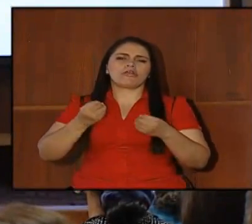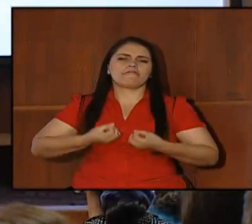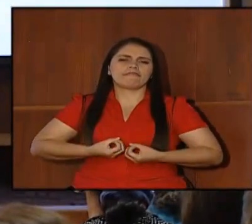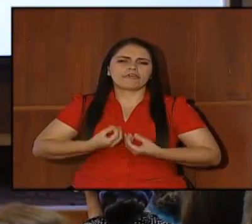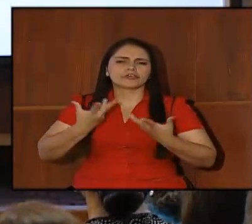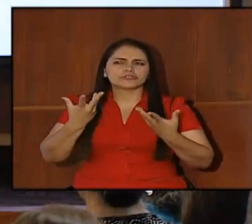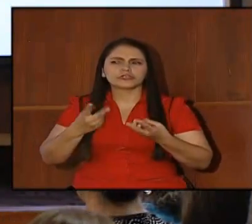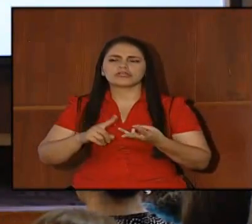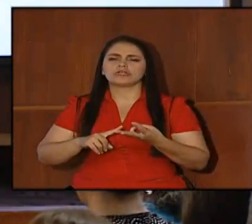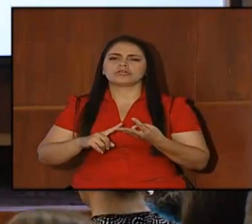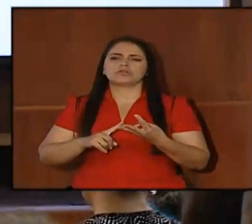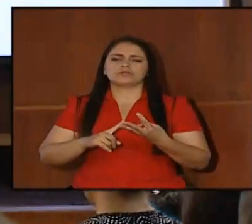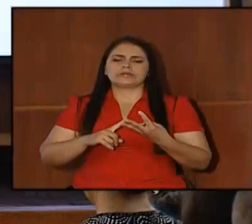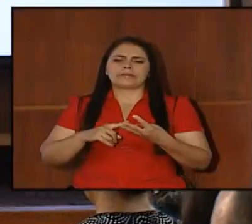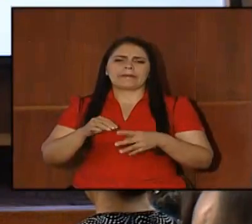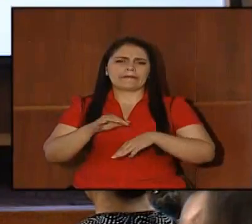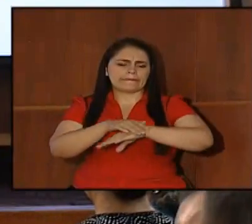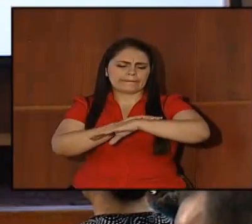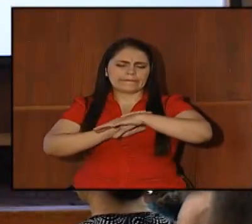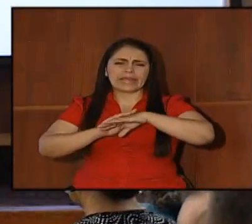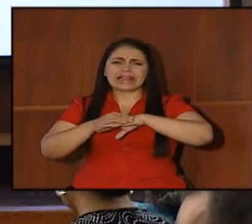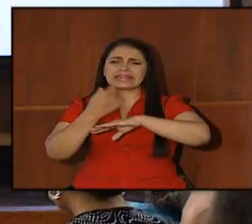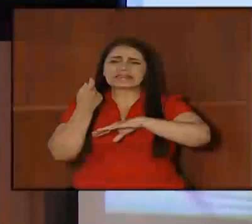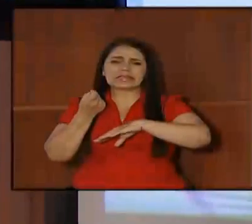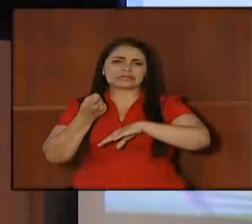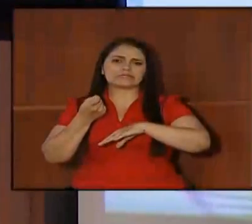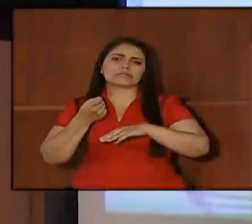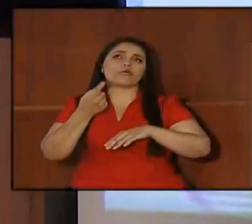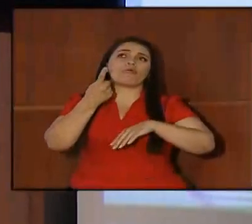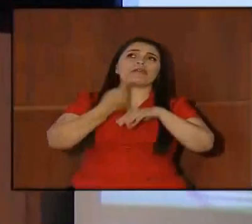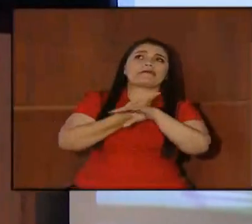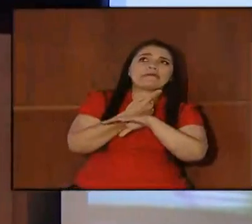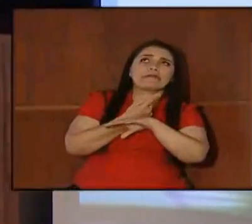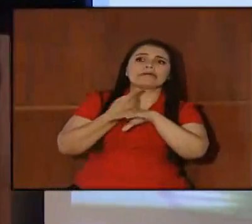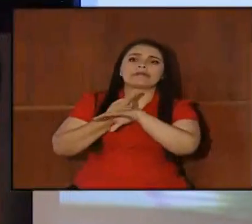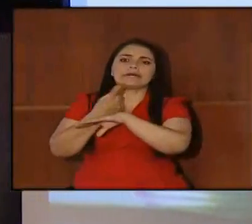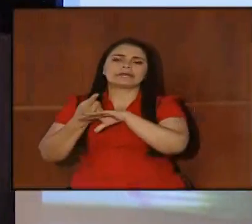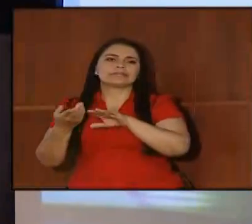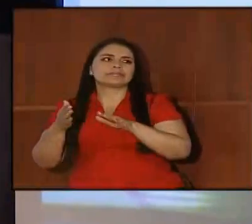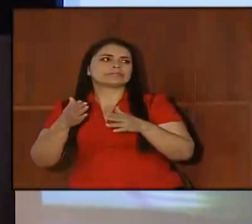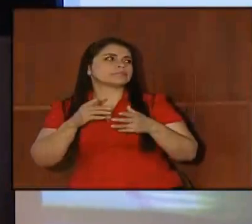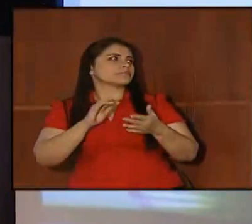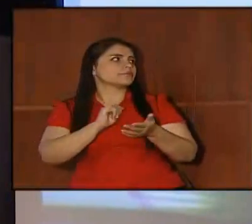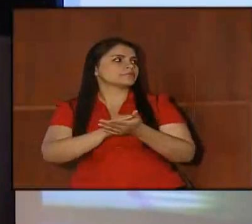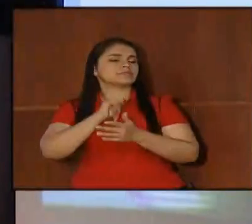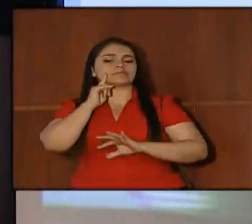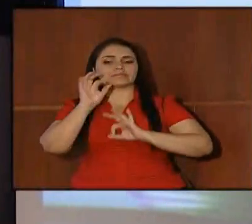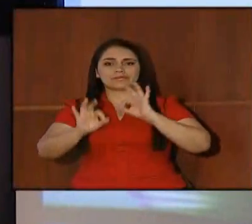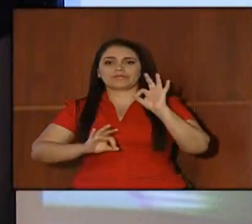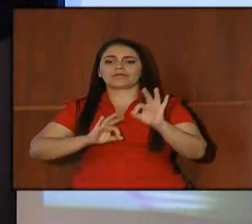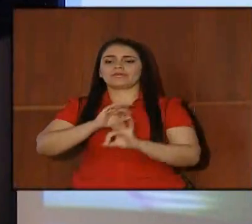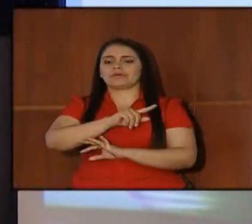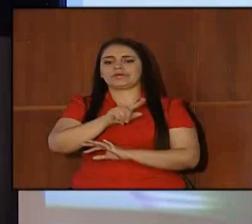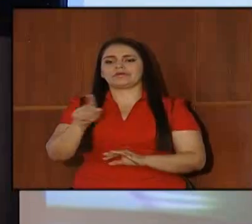infección y entonces la piel está mucho más delicada. Entonces, puede también usted darse cuenta, a las 2 horas